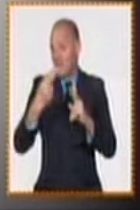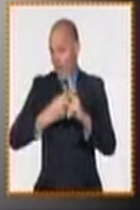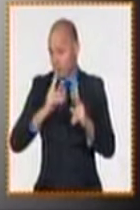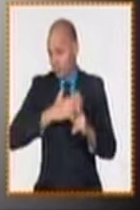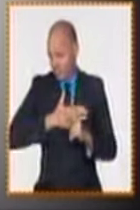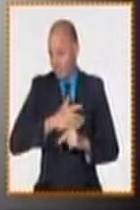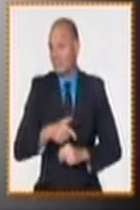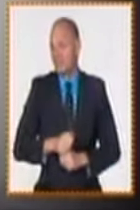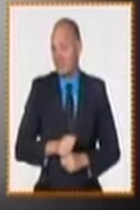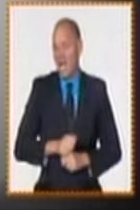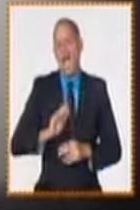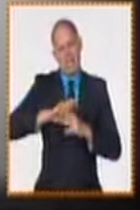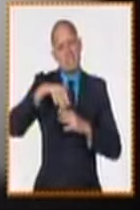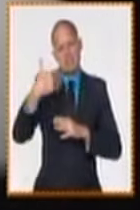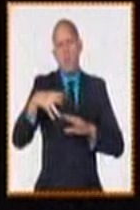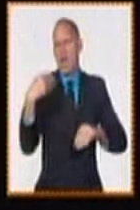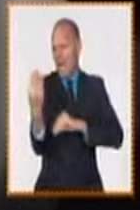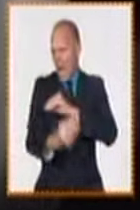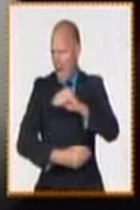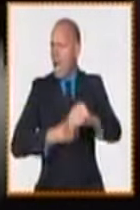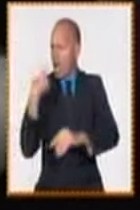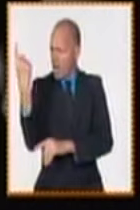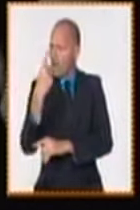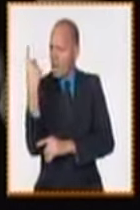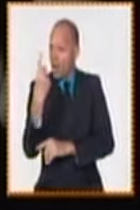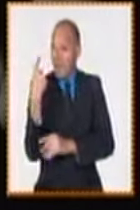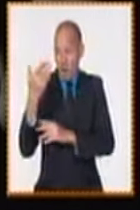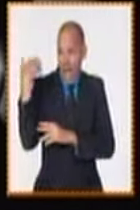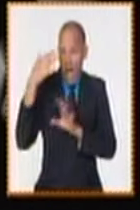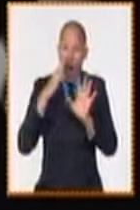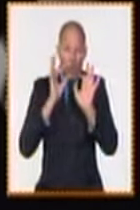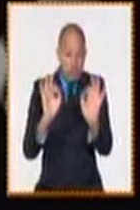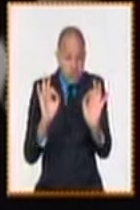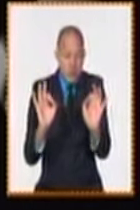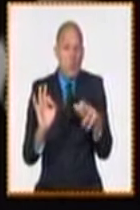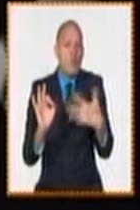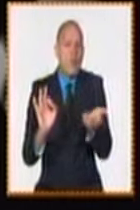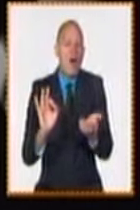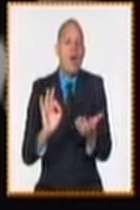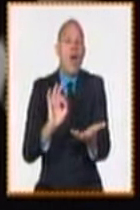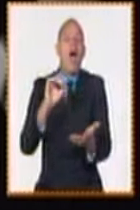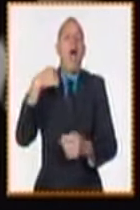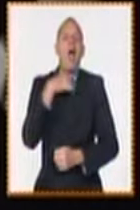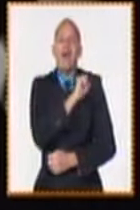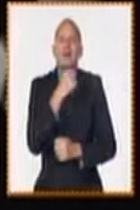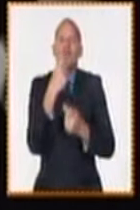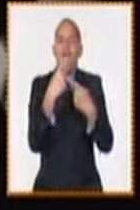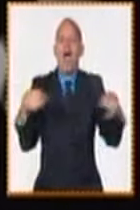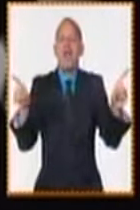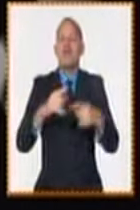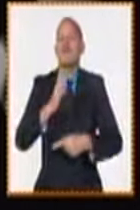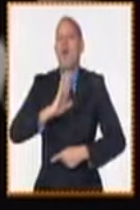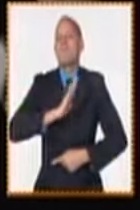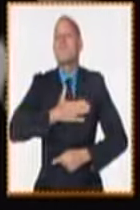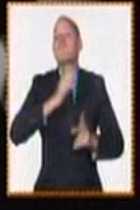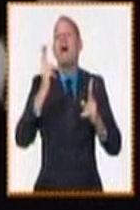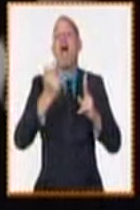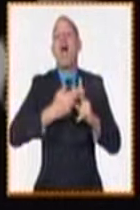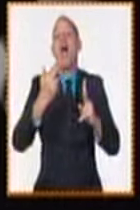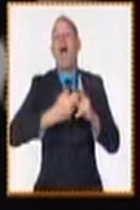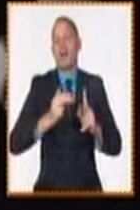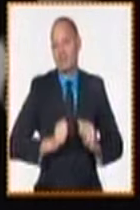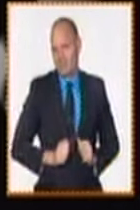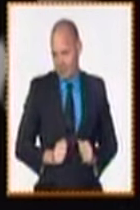hablando de guerreros que al propio tiempo son hombres de cultura, de un